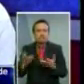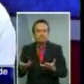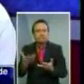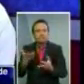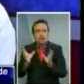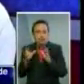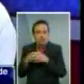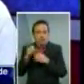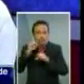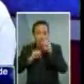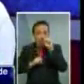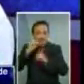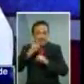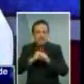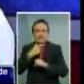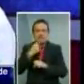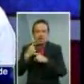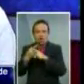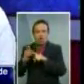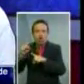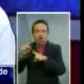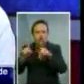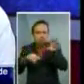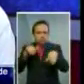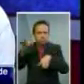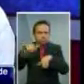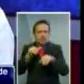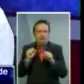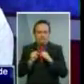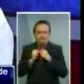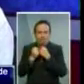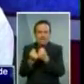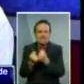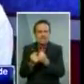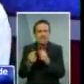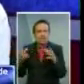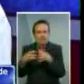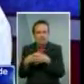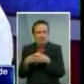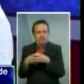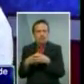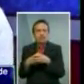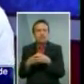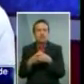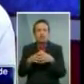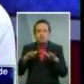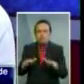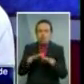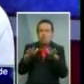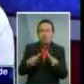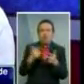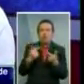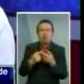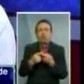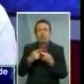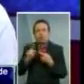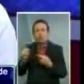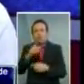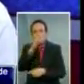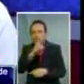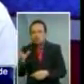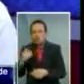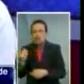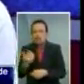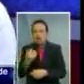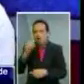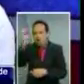lo demás queremos convocar a otras fuerzas. Sentimos que hay una cierta convergencia también con movimientos como Evópolis, donde creemos que